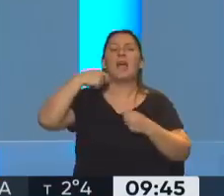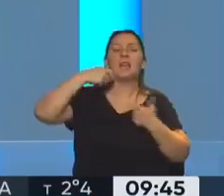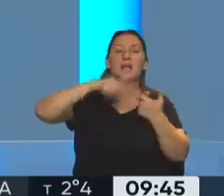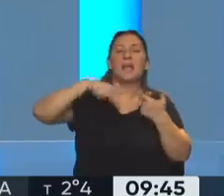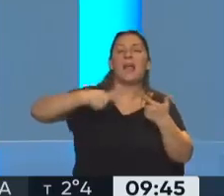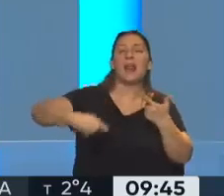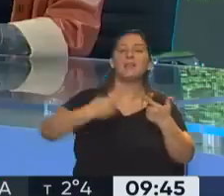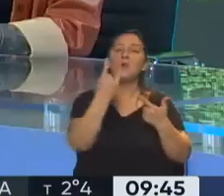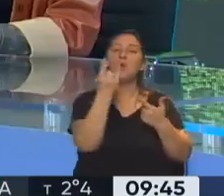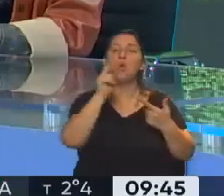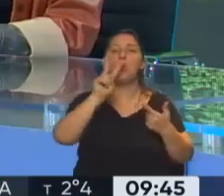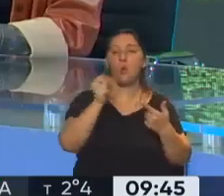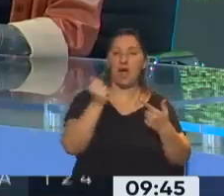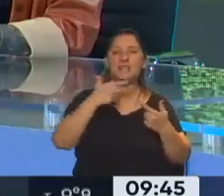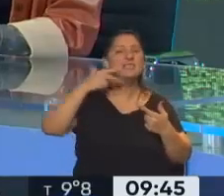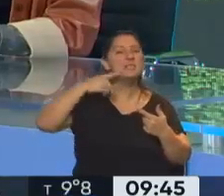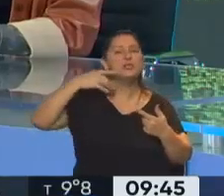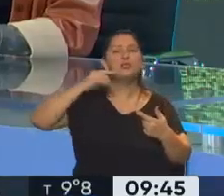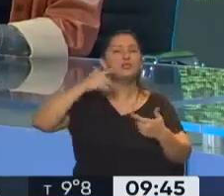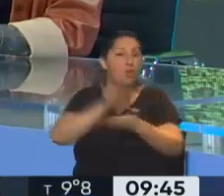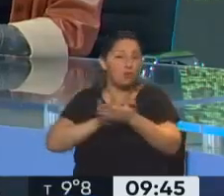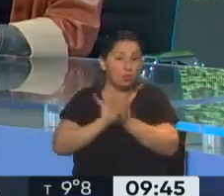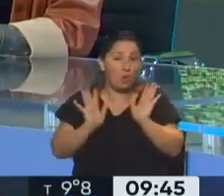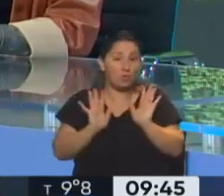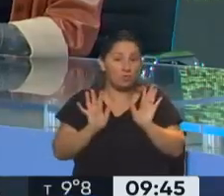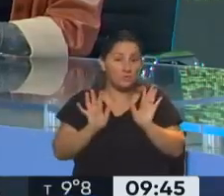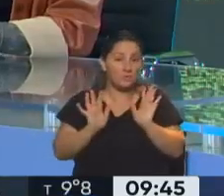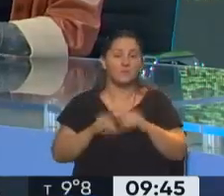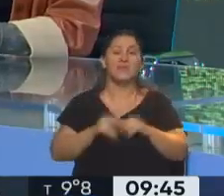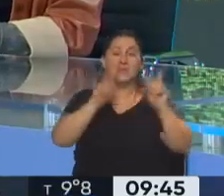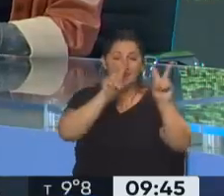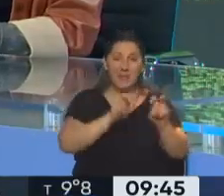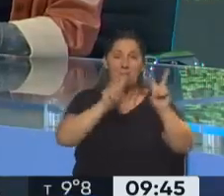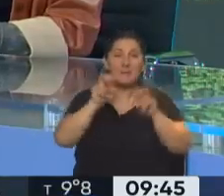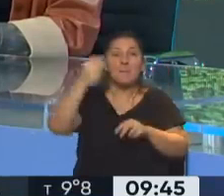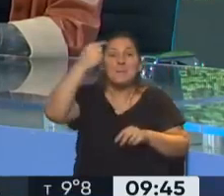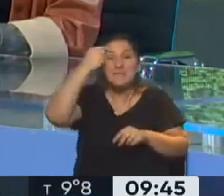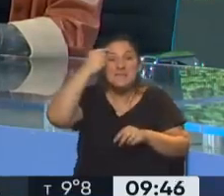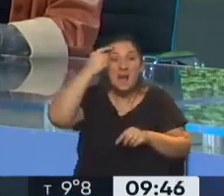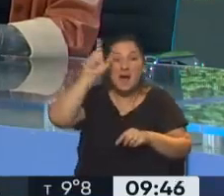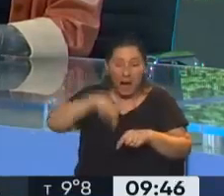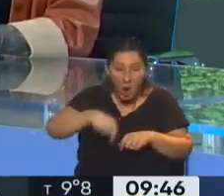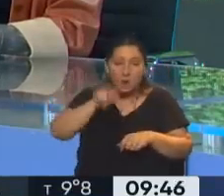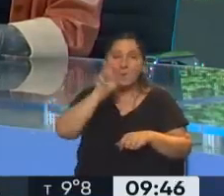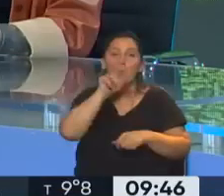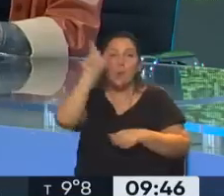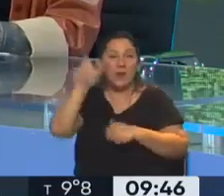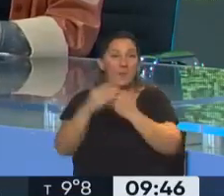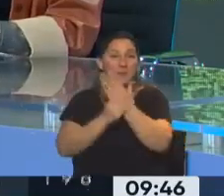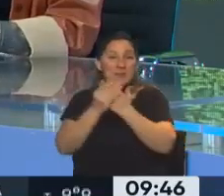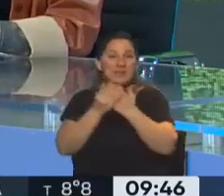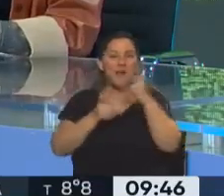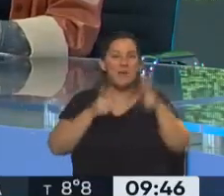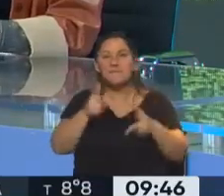sin solución también 'trampa mortal' todos estos temas se esperaba que la ministra de alguna precisión